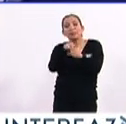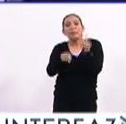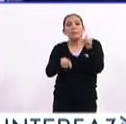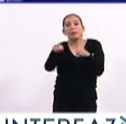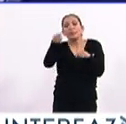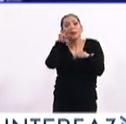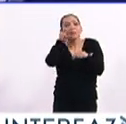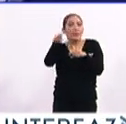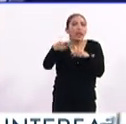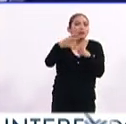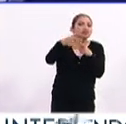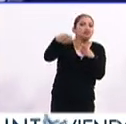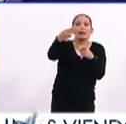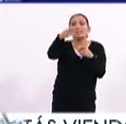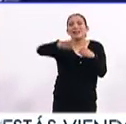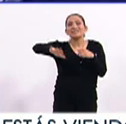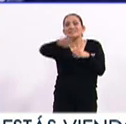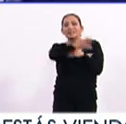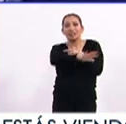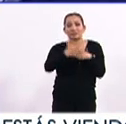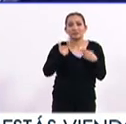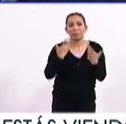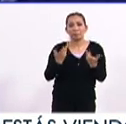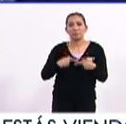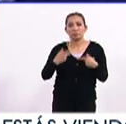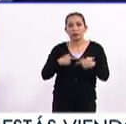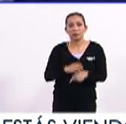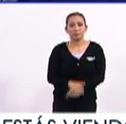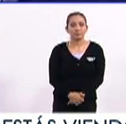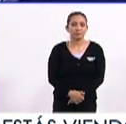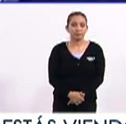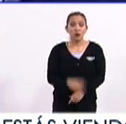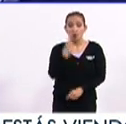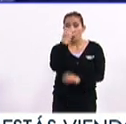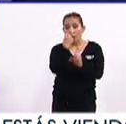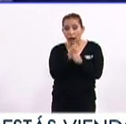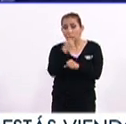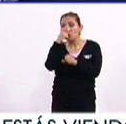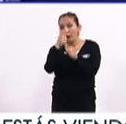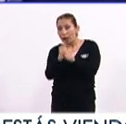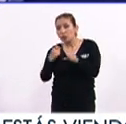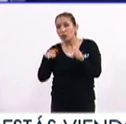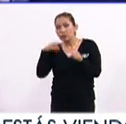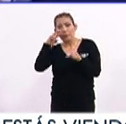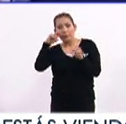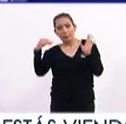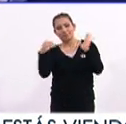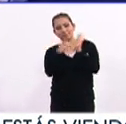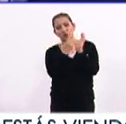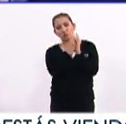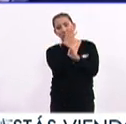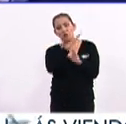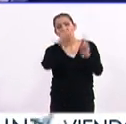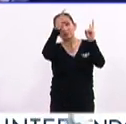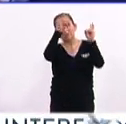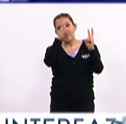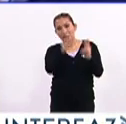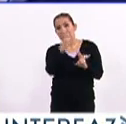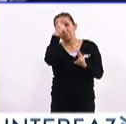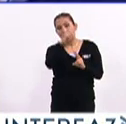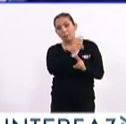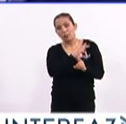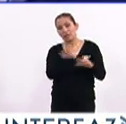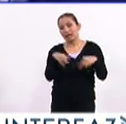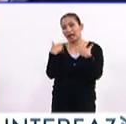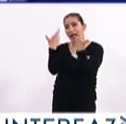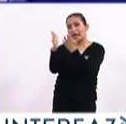tendencias y las necesidades de nuestros usuarios. Cada año aparecen nuevos campos de conocimiento